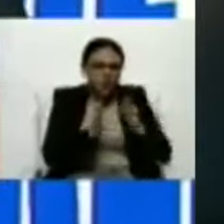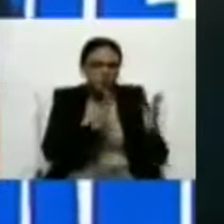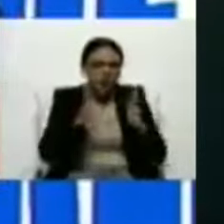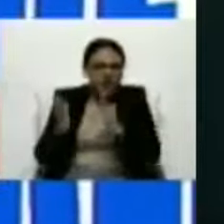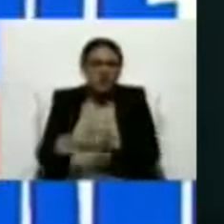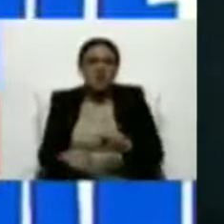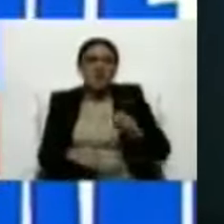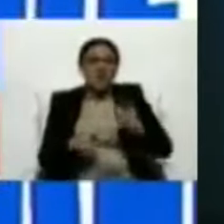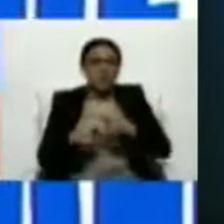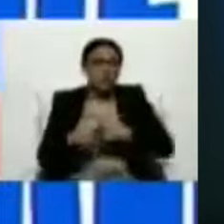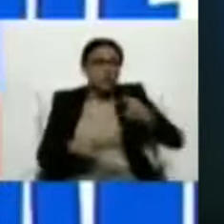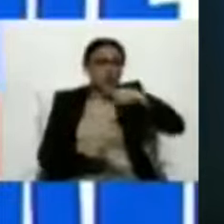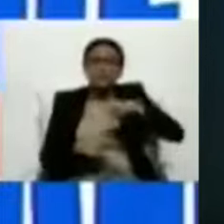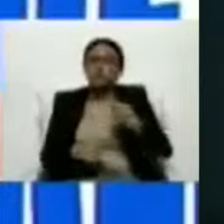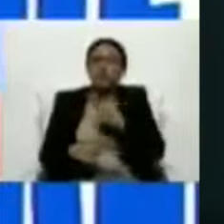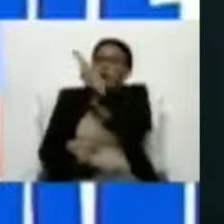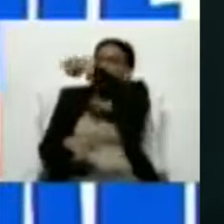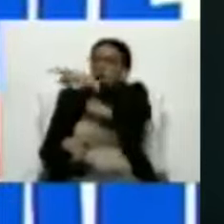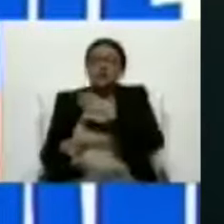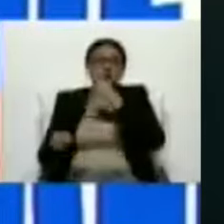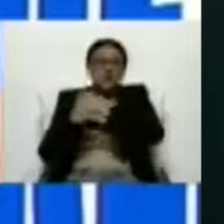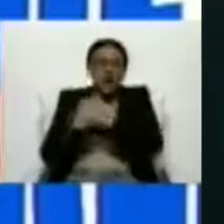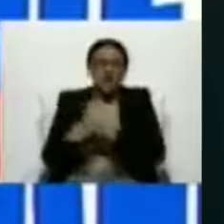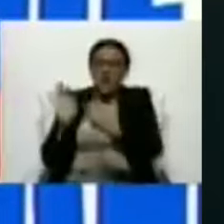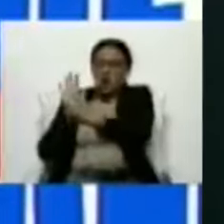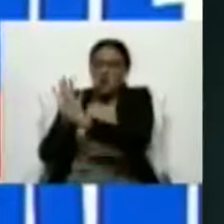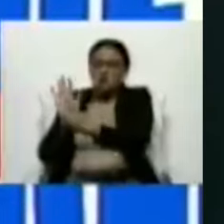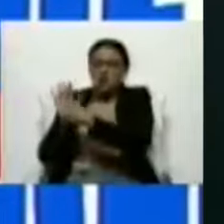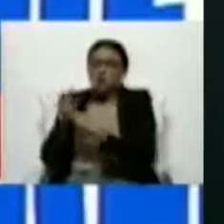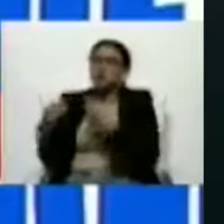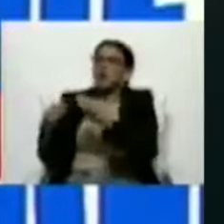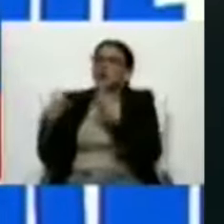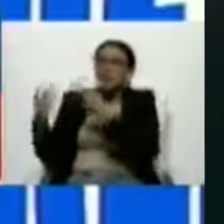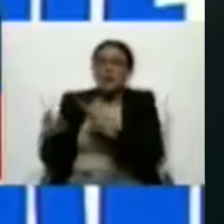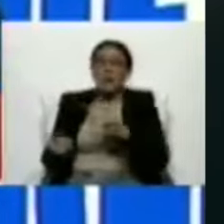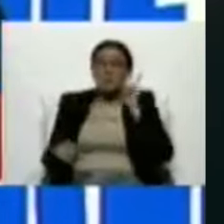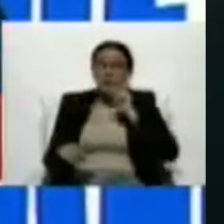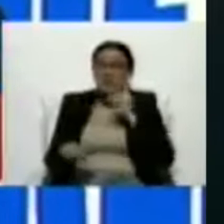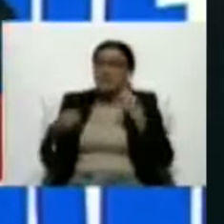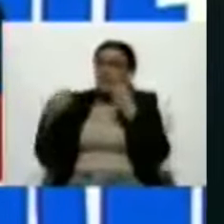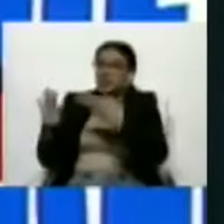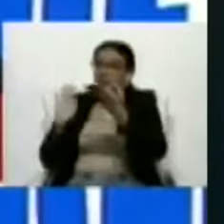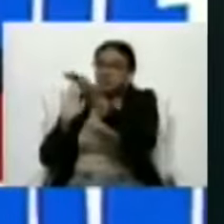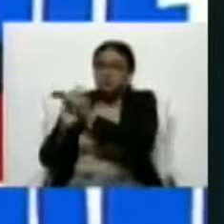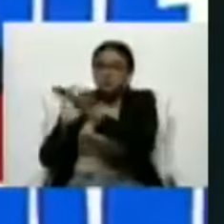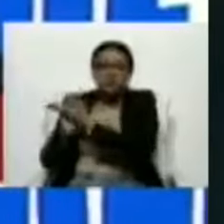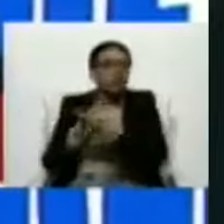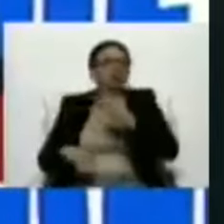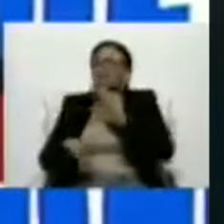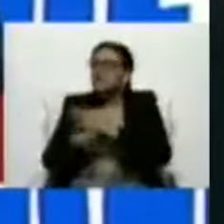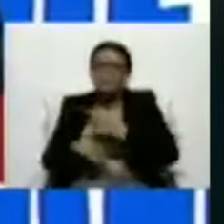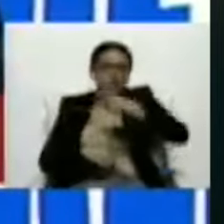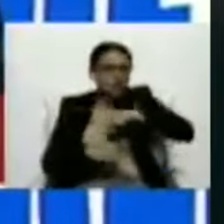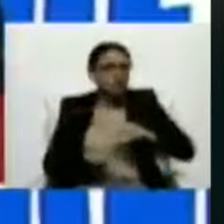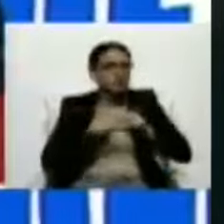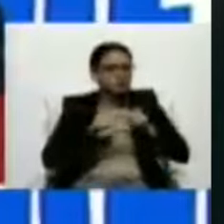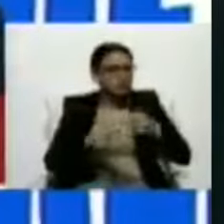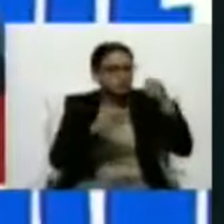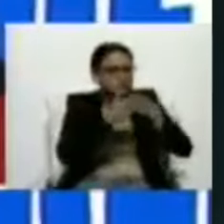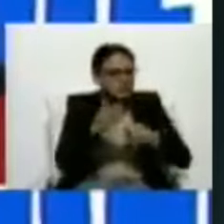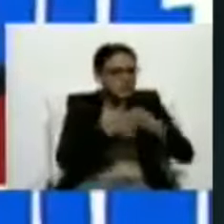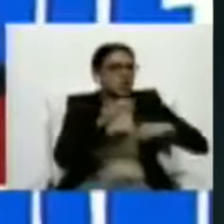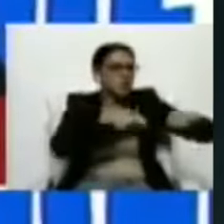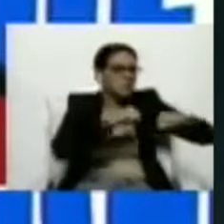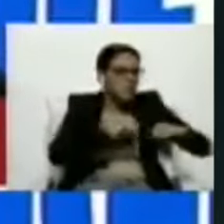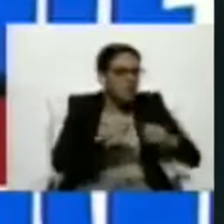mentira y como tienen hierr como decimos aquí en Venezuela como tienen hierros comunicacionales como tienen hierros de guerra psicológica se dedican a